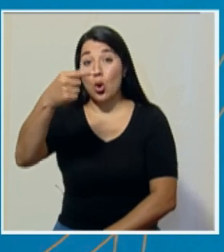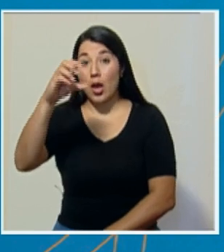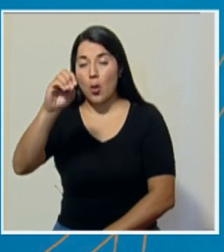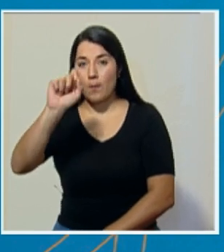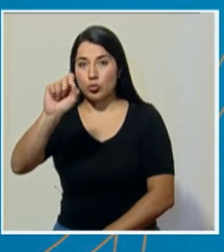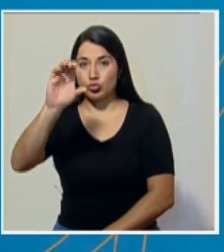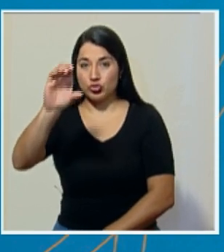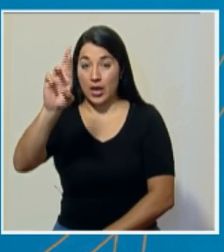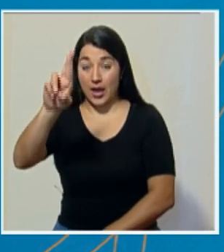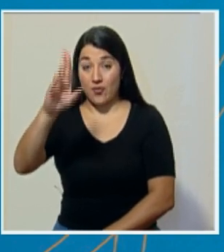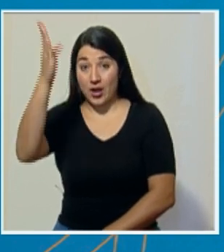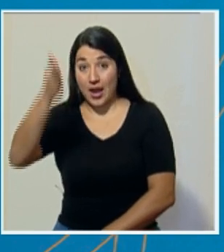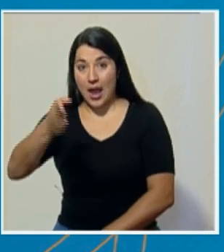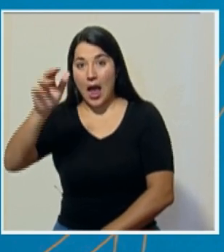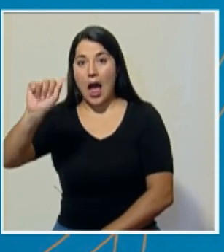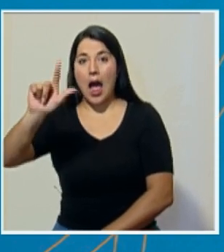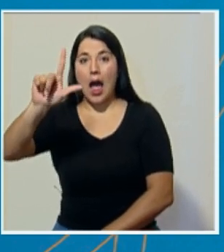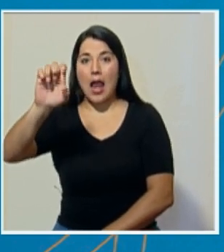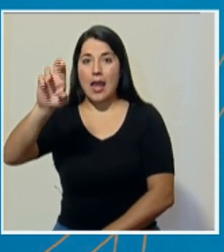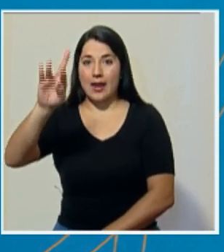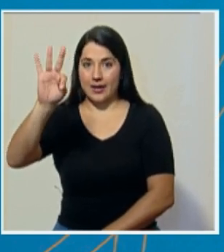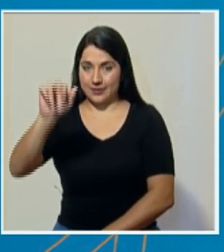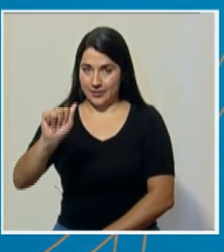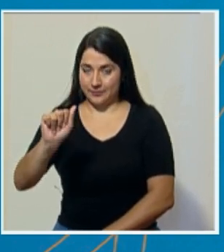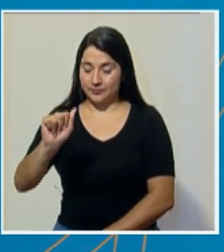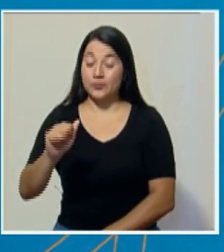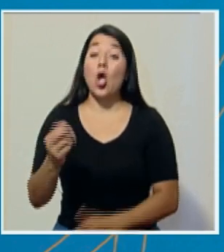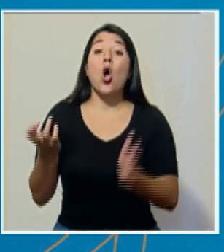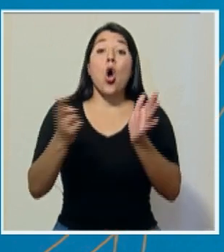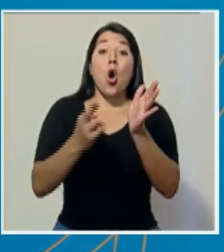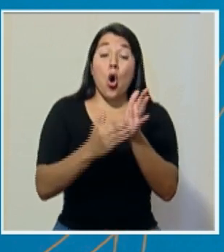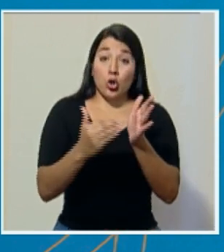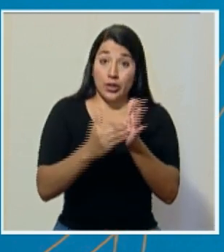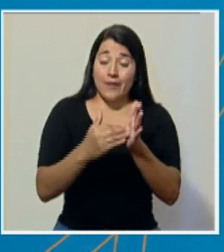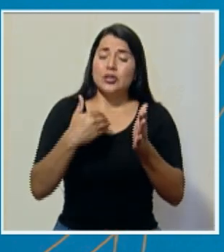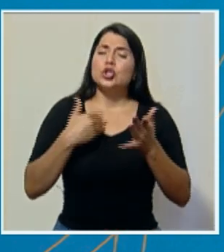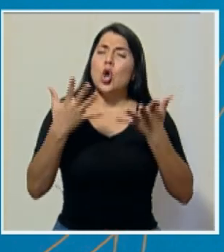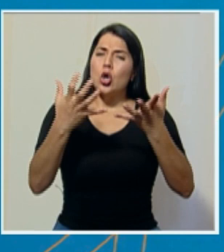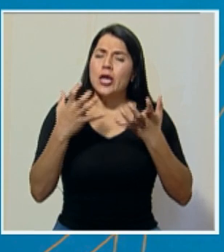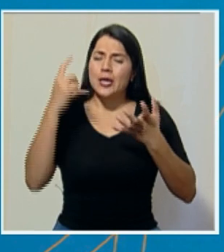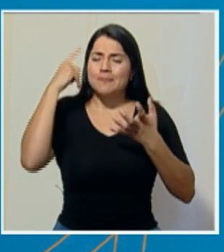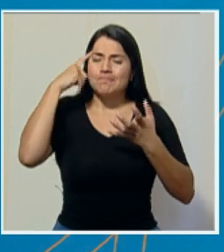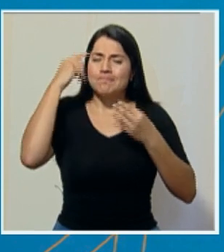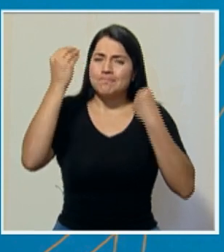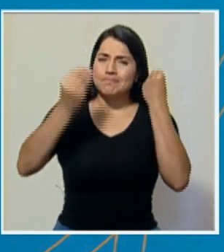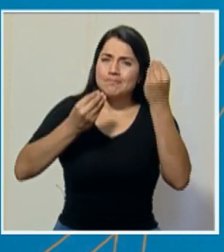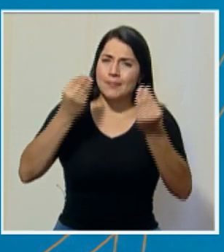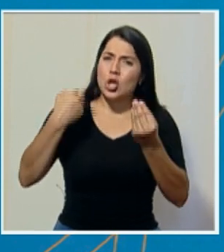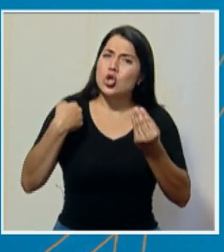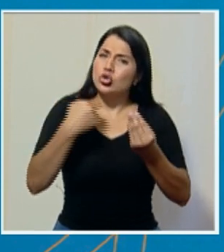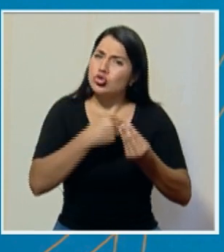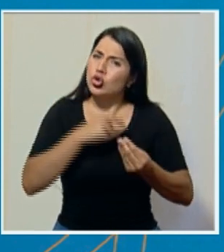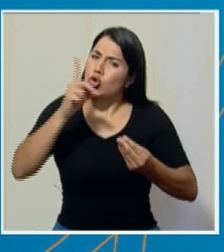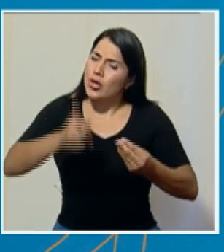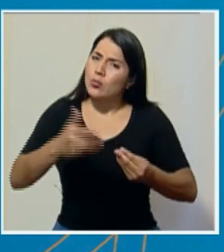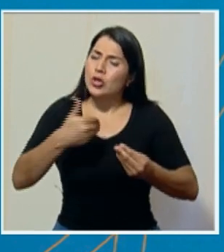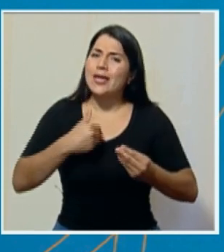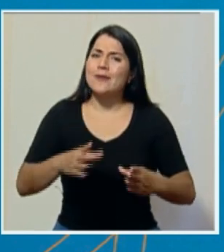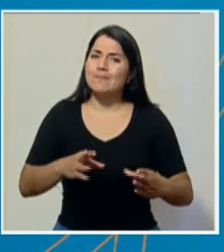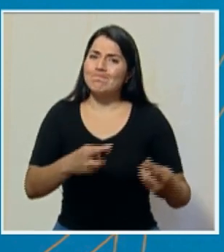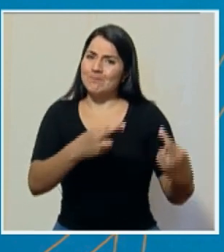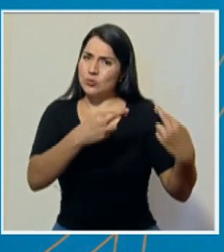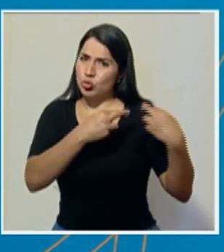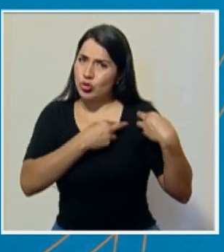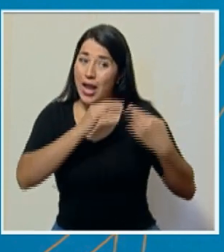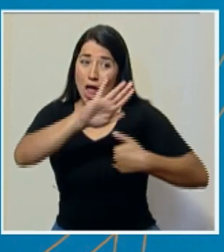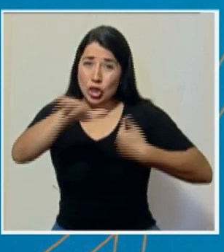/alertas. Finalmente, yo quiero mencionar y reflexionar que avanzamos hacia un modelo de responsabilidad conjunta. Eso